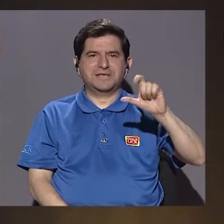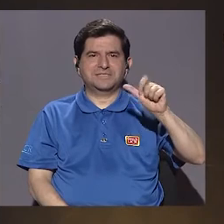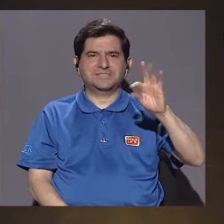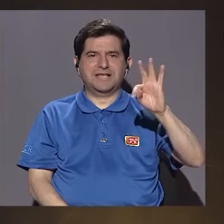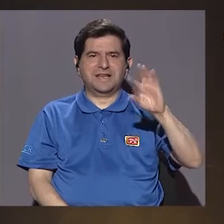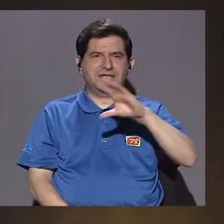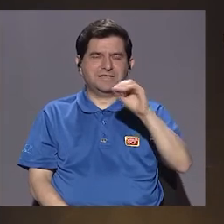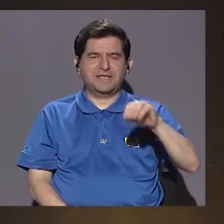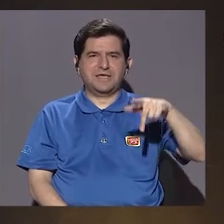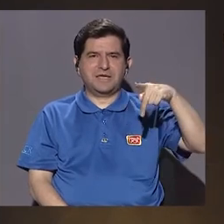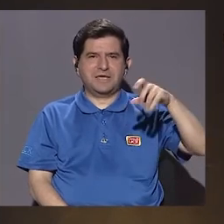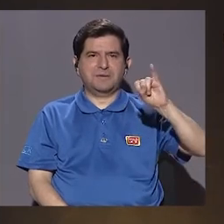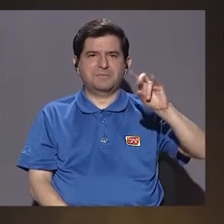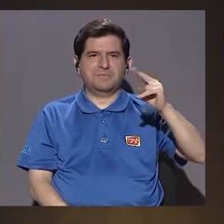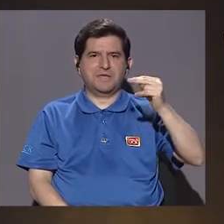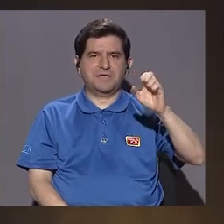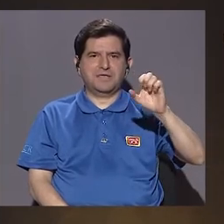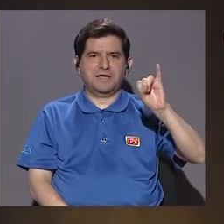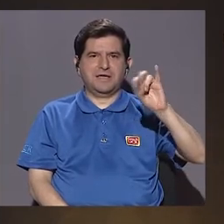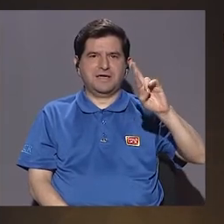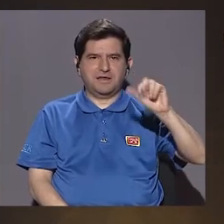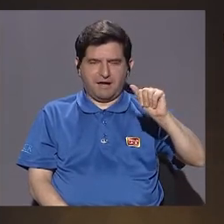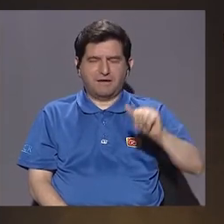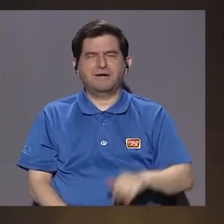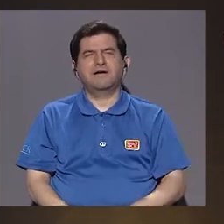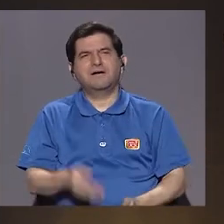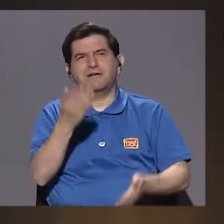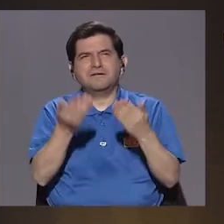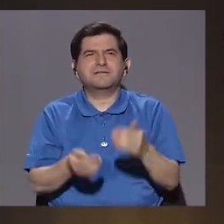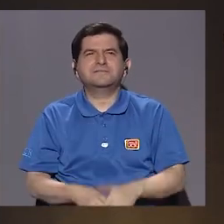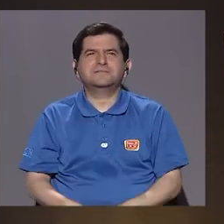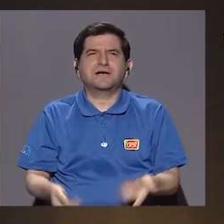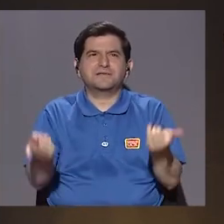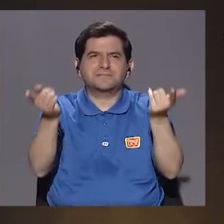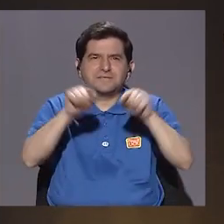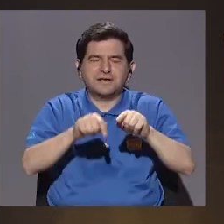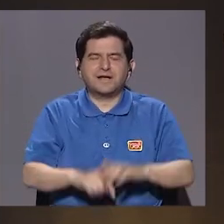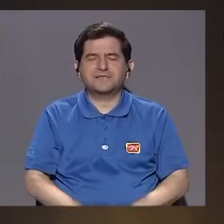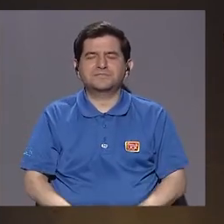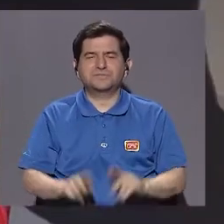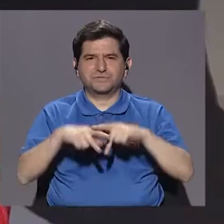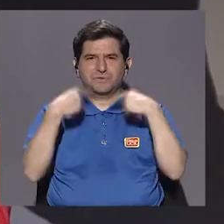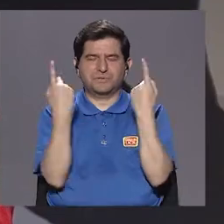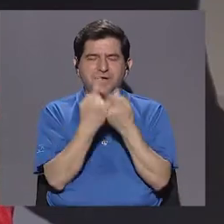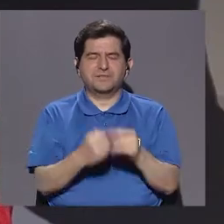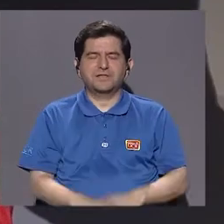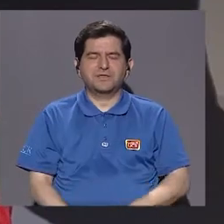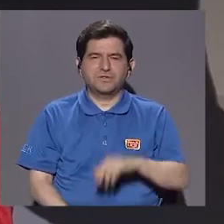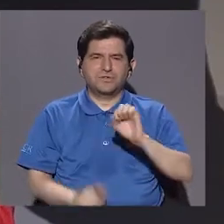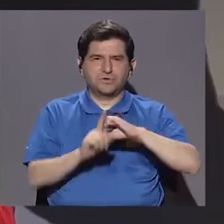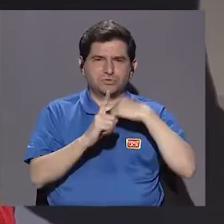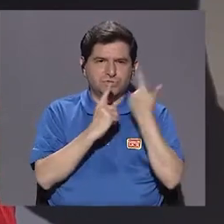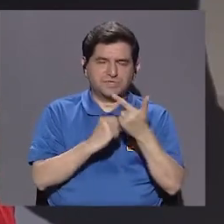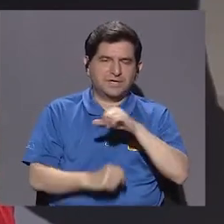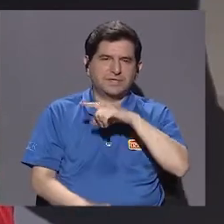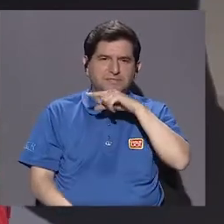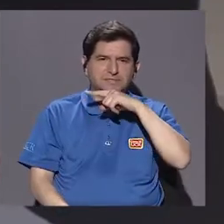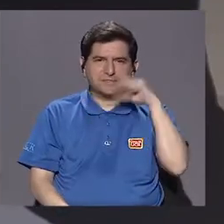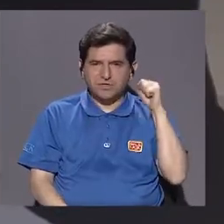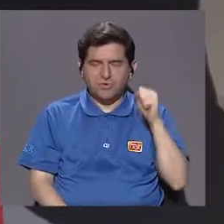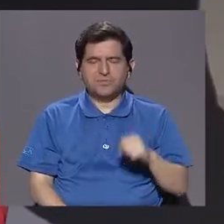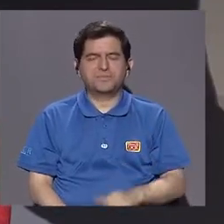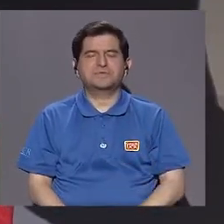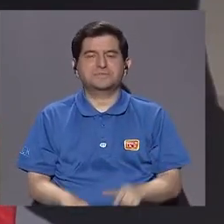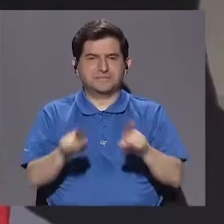y piñera correcto y con alguna exclusión de los partidos socialistas y comunistas de chile que tenían algunas restricciones de